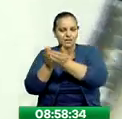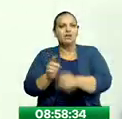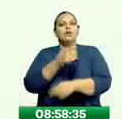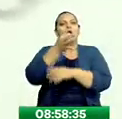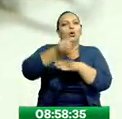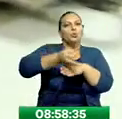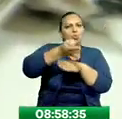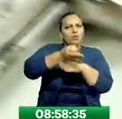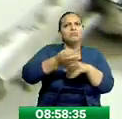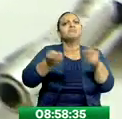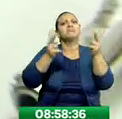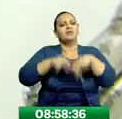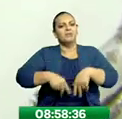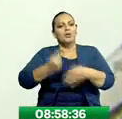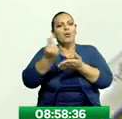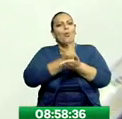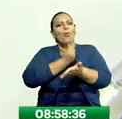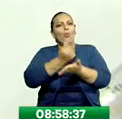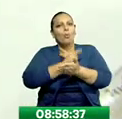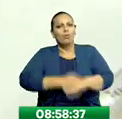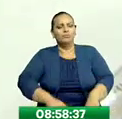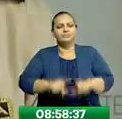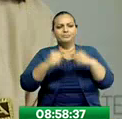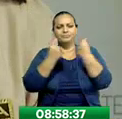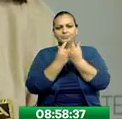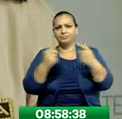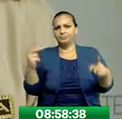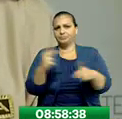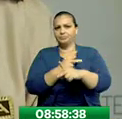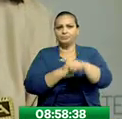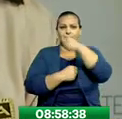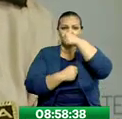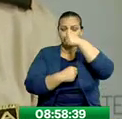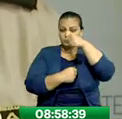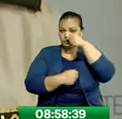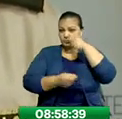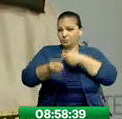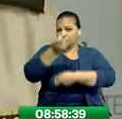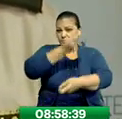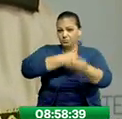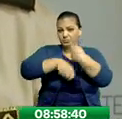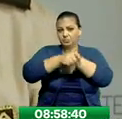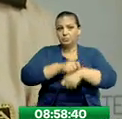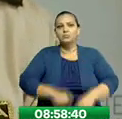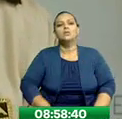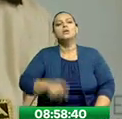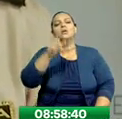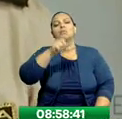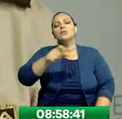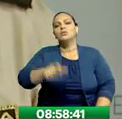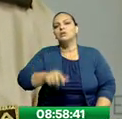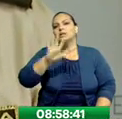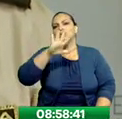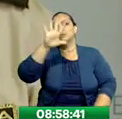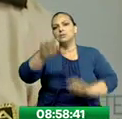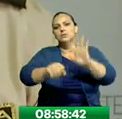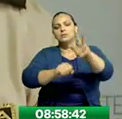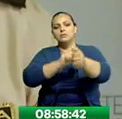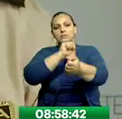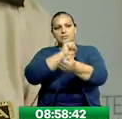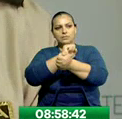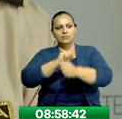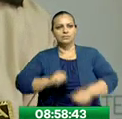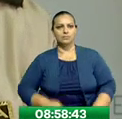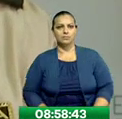y expendía en esa punta del sur. Donde existen igualmente cinco detenidos. Dos de ellos registran